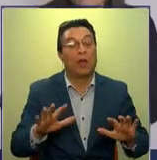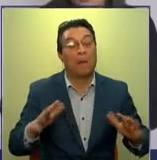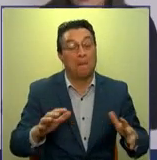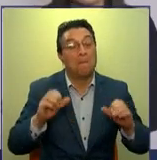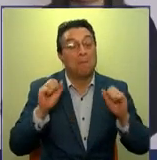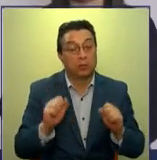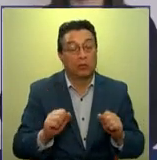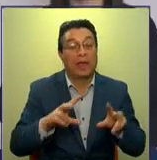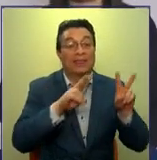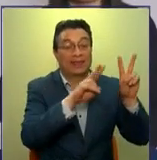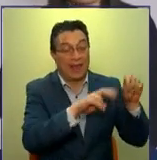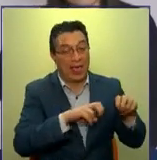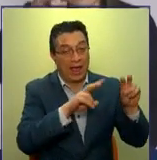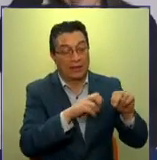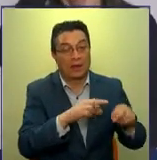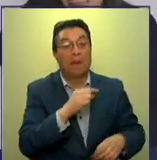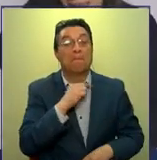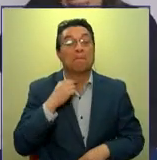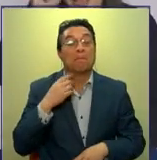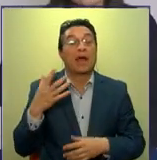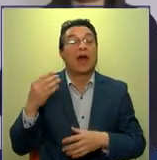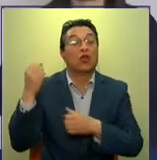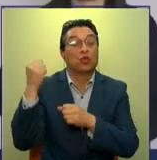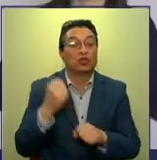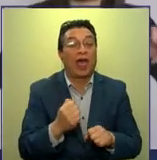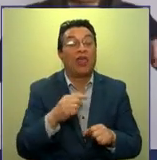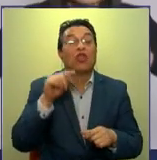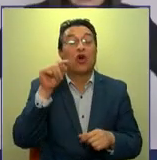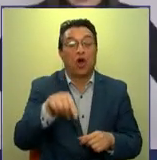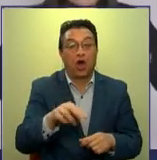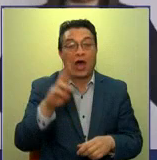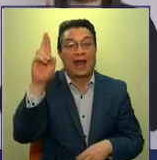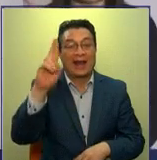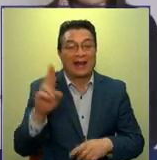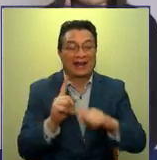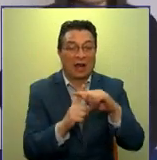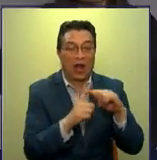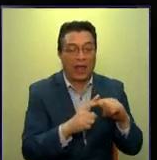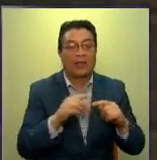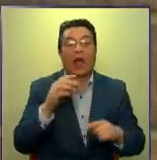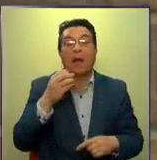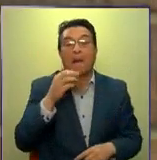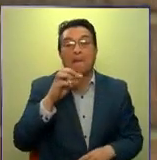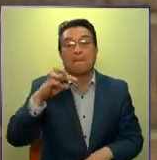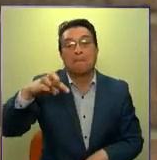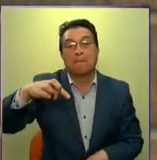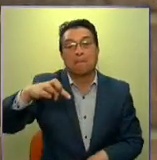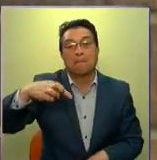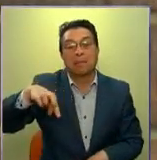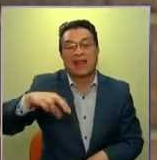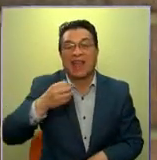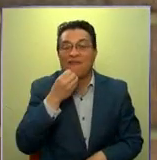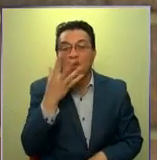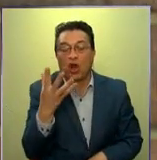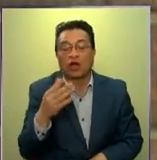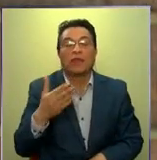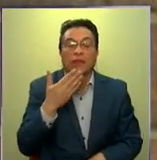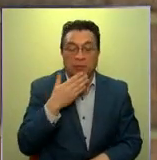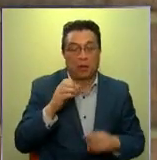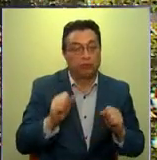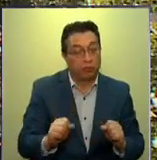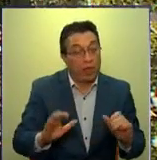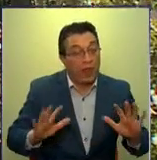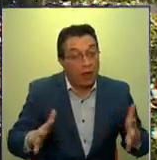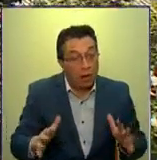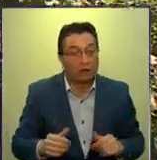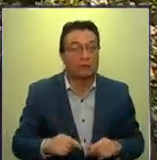podrían estar Talagante, Padre Hurtado, Recoleta, Peñaflor, por dar algunos ejemplos. Durante el balance diario, el Ministerio de Salud también